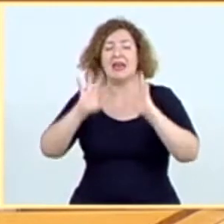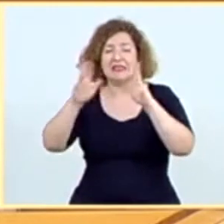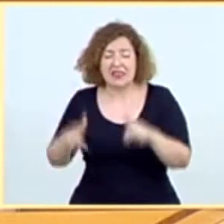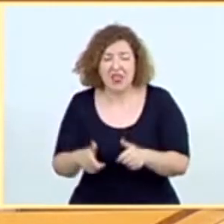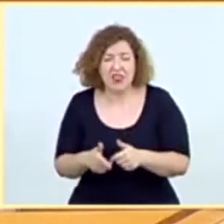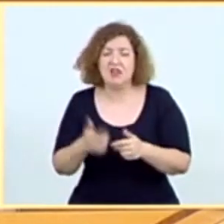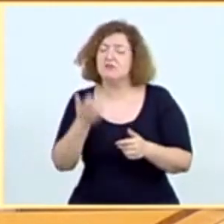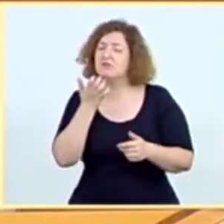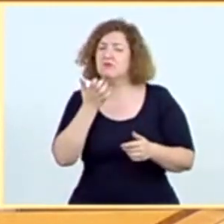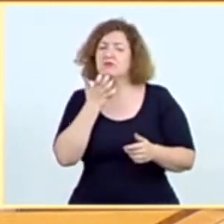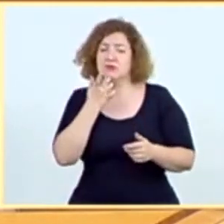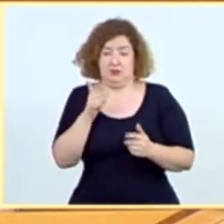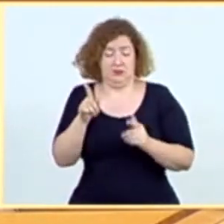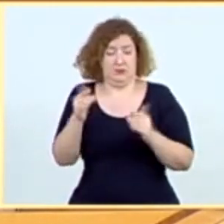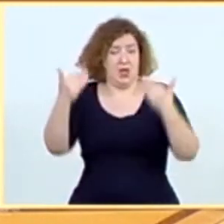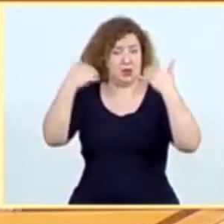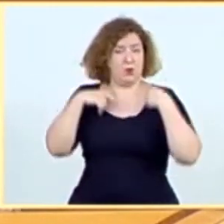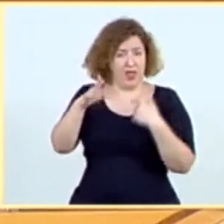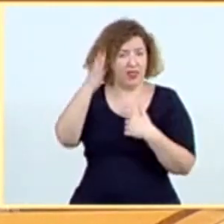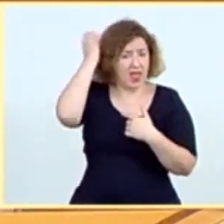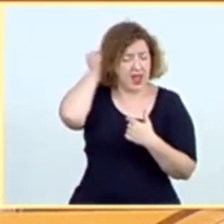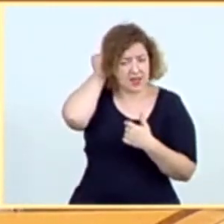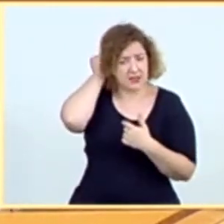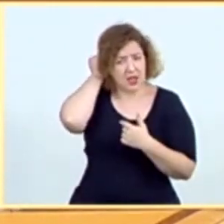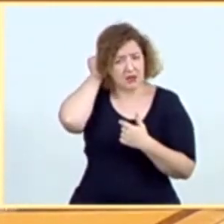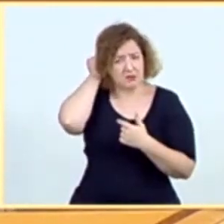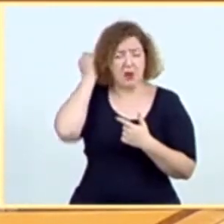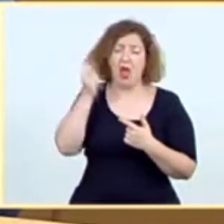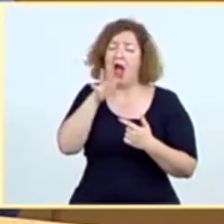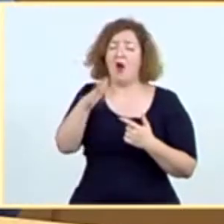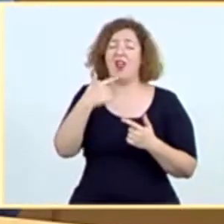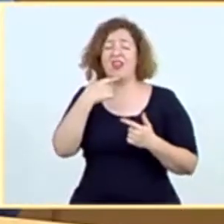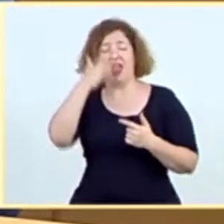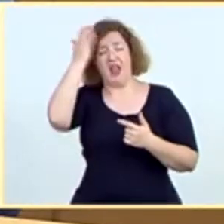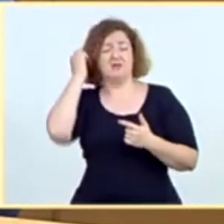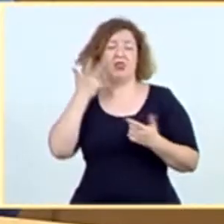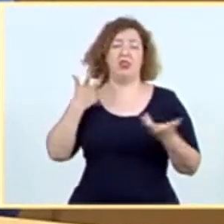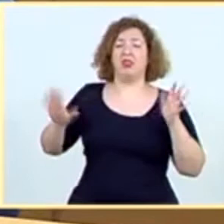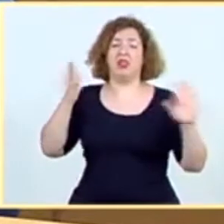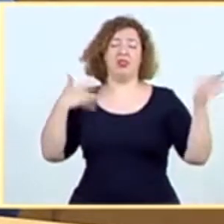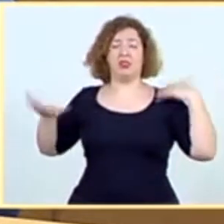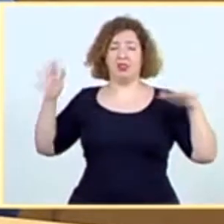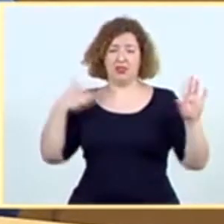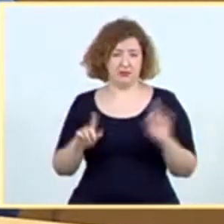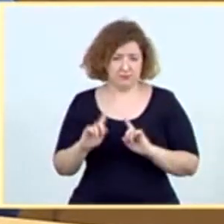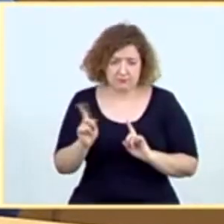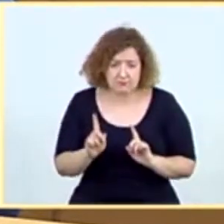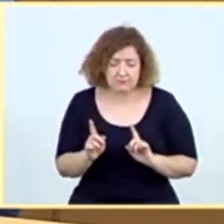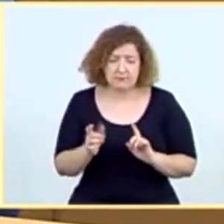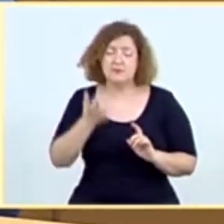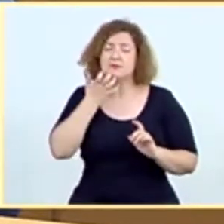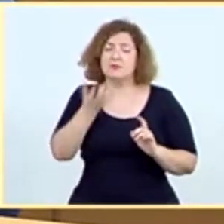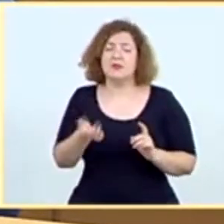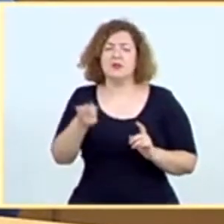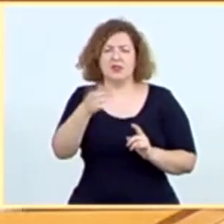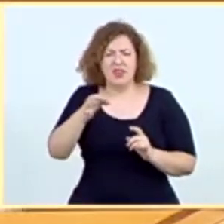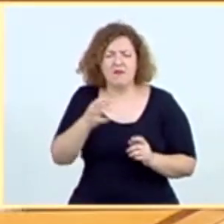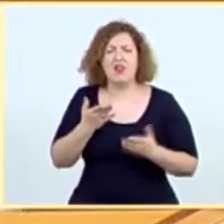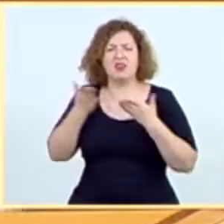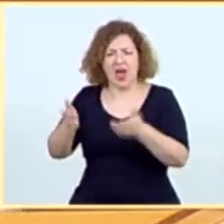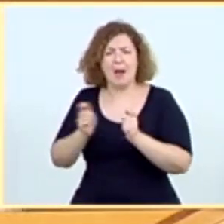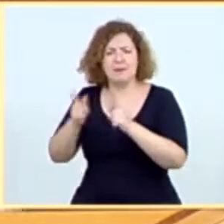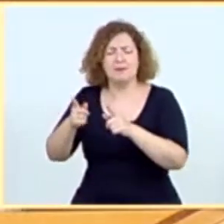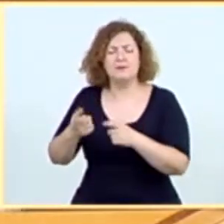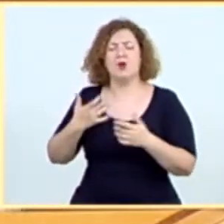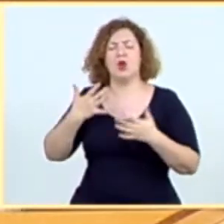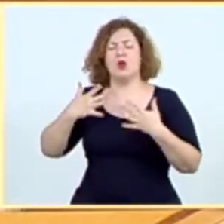Iglesias, eran responsabilidad suya, aunque usted ahora quiera desentenderse. Ustedes tenían la misión de reforzar con más medios y más personal a